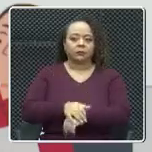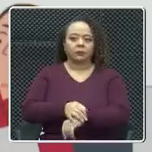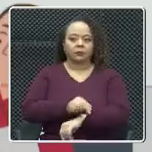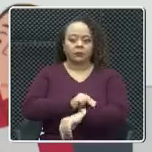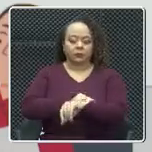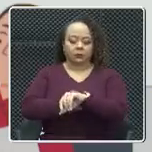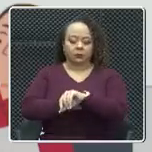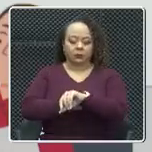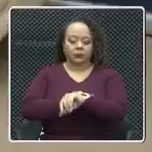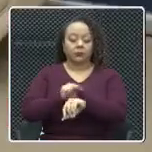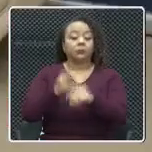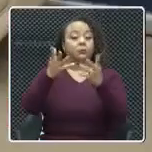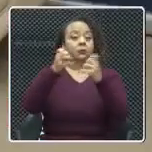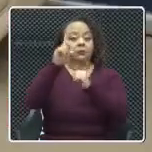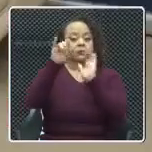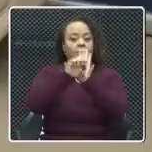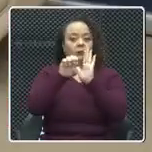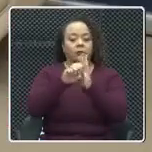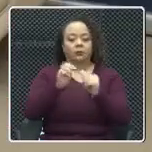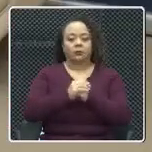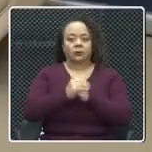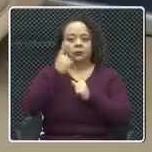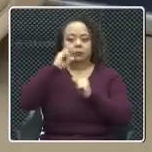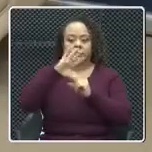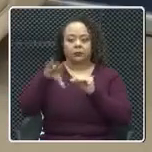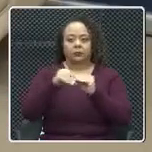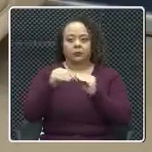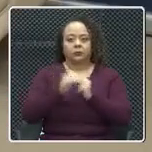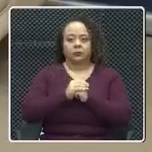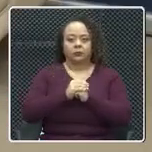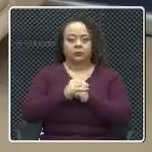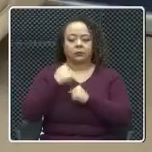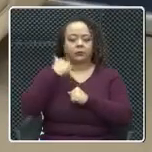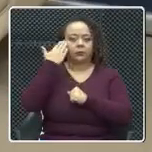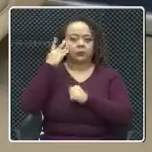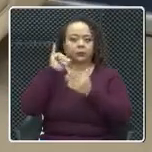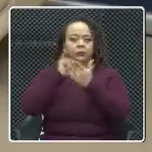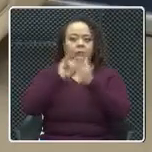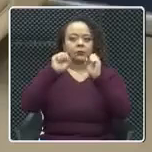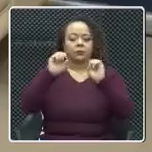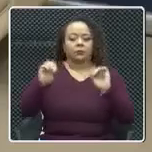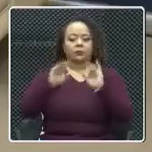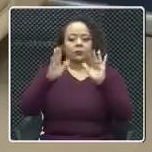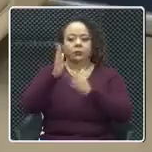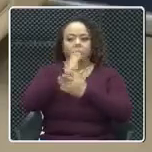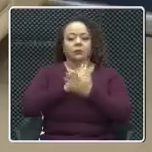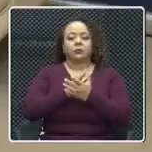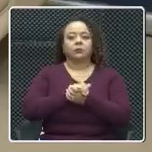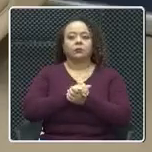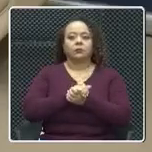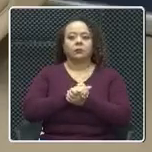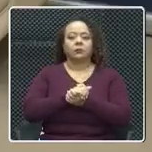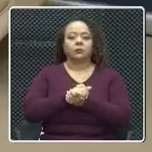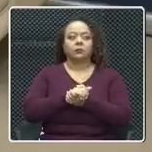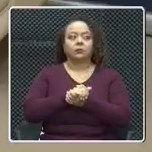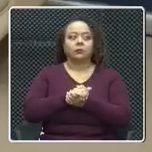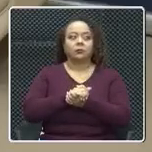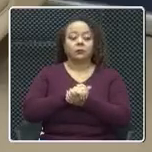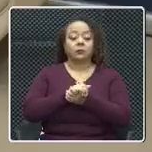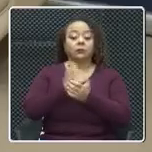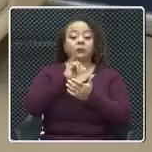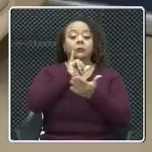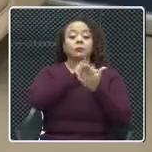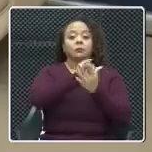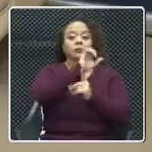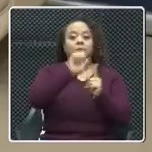perfecto. Ahí quisiera poner un ejemplo tal, para ampliarlo de cargo y no sé si eso puede aclarar un poco más también. Digamos, si esa